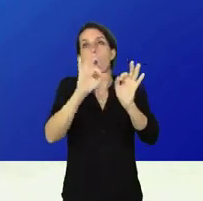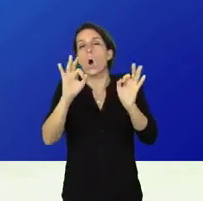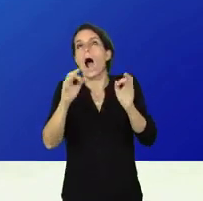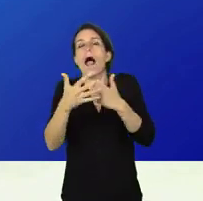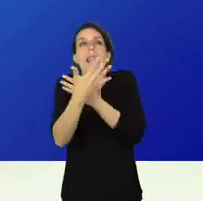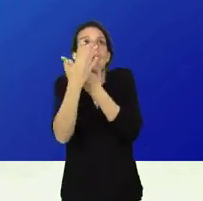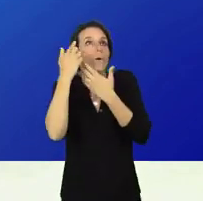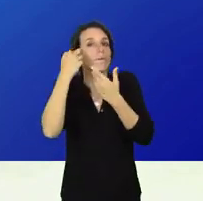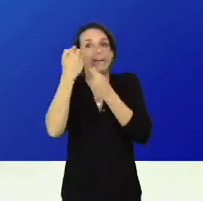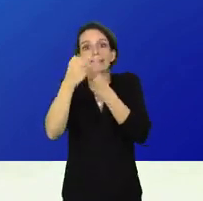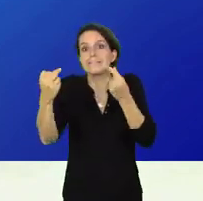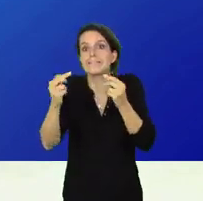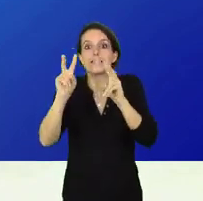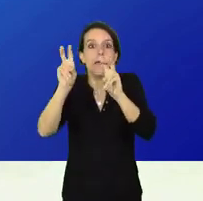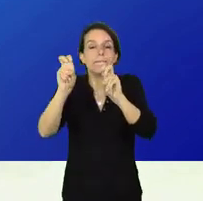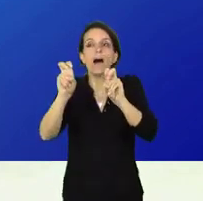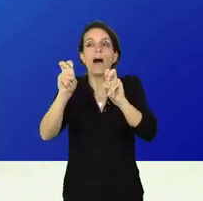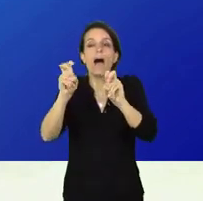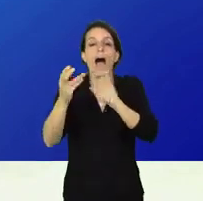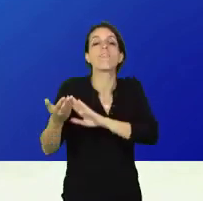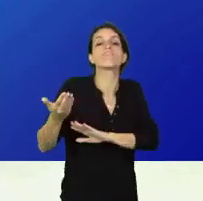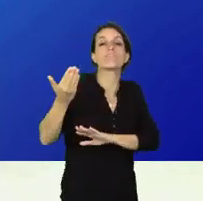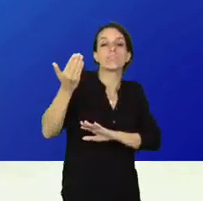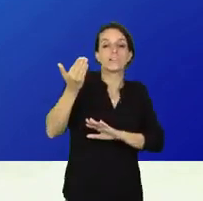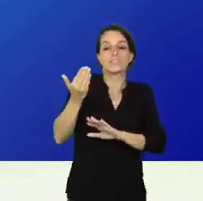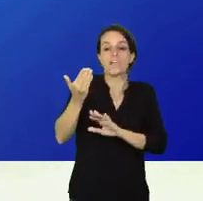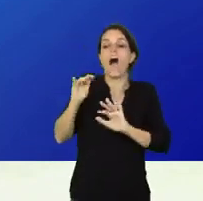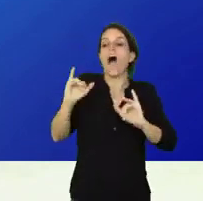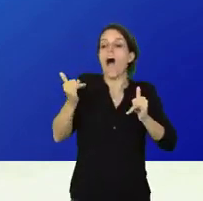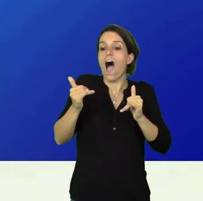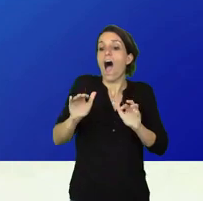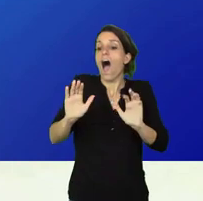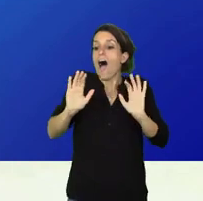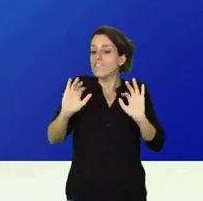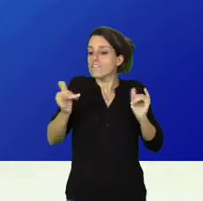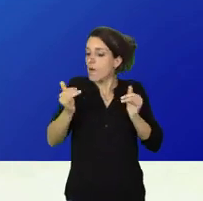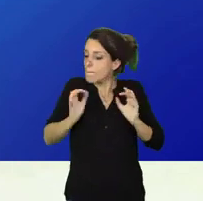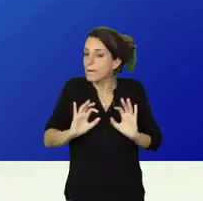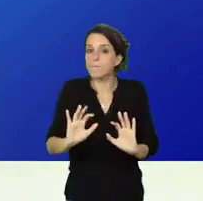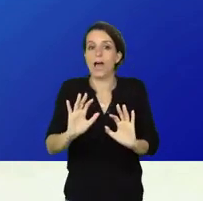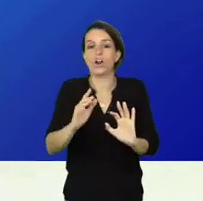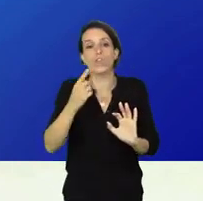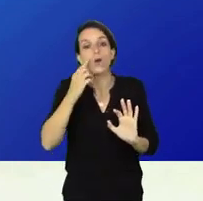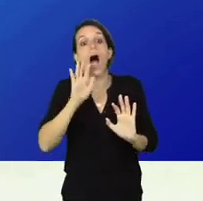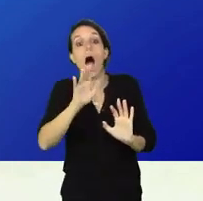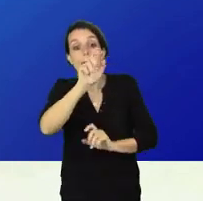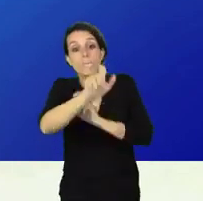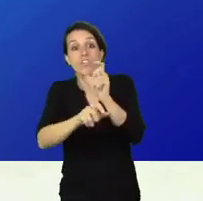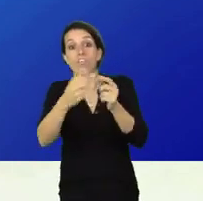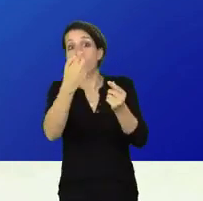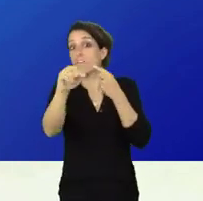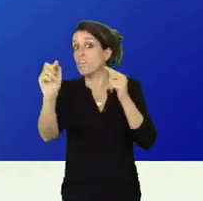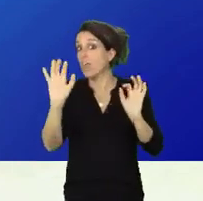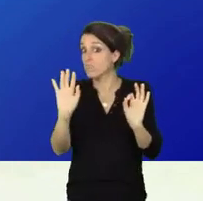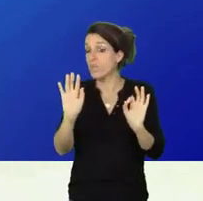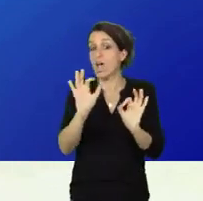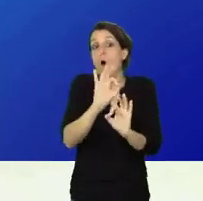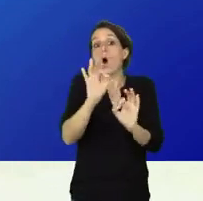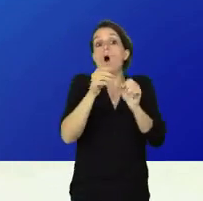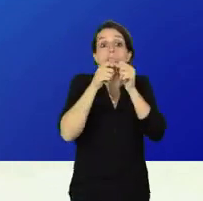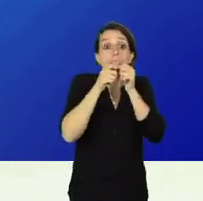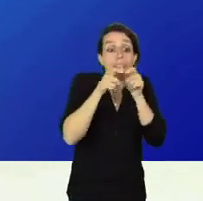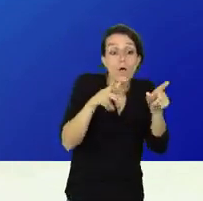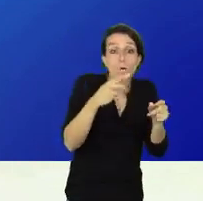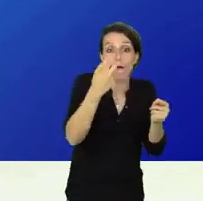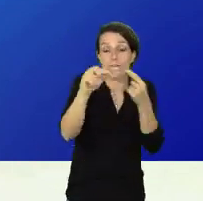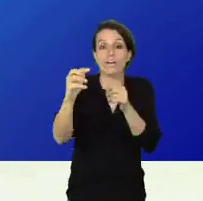voy a pensar un servicio, un producto de comunicación, tengo que pensar que va a haber públicos diversos, va a haber públicos diversos en su acceso